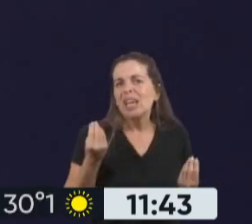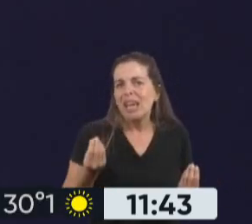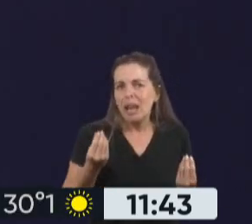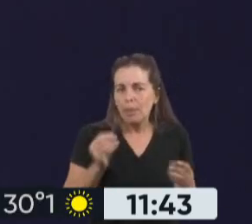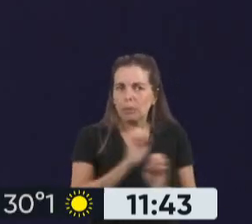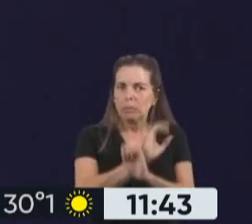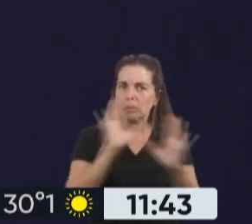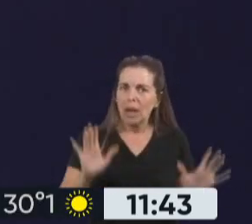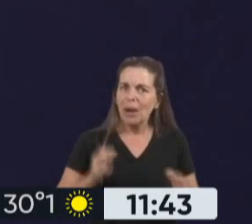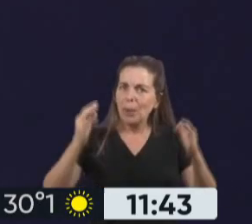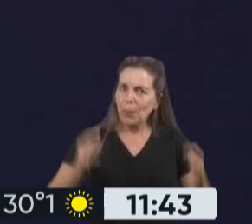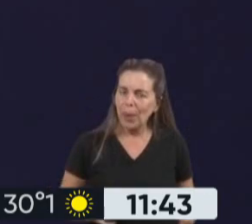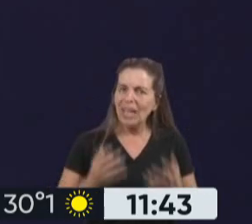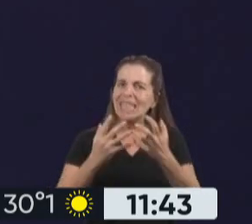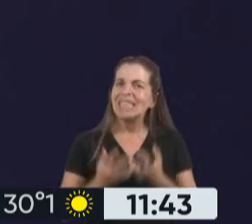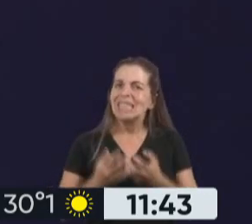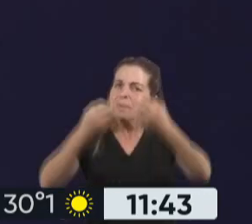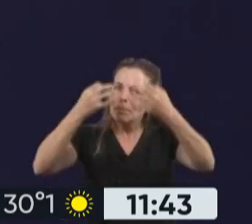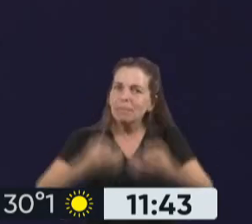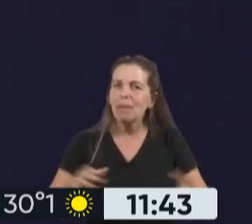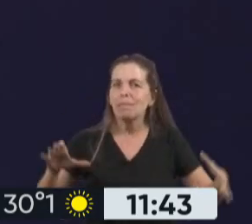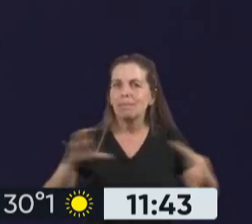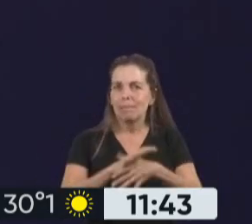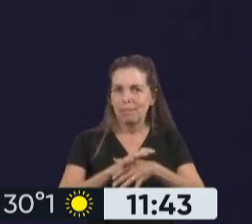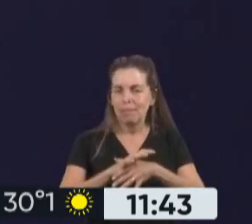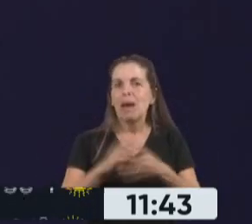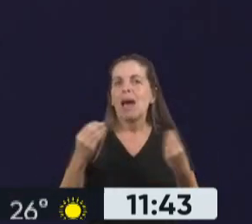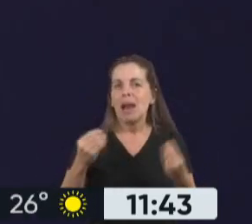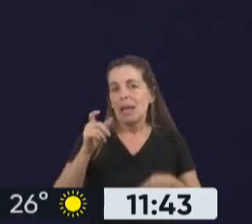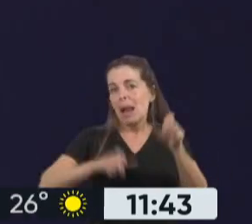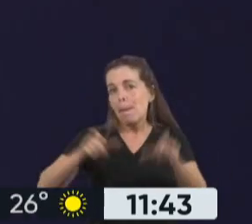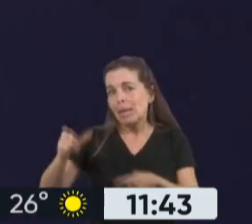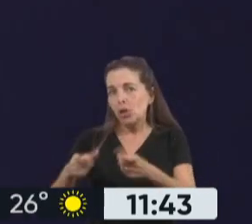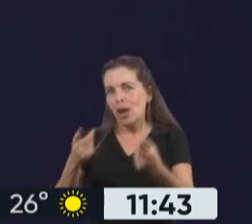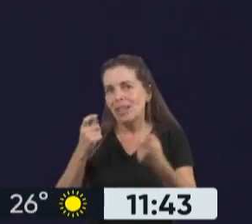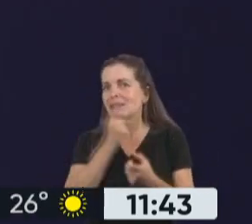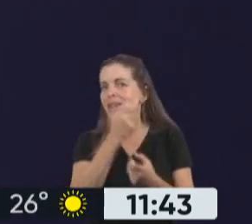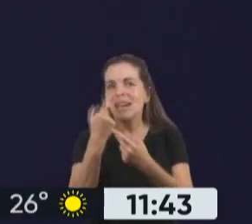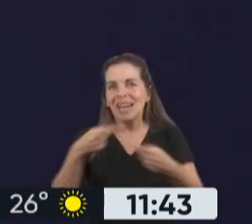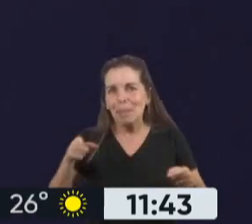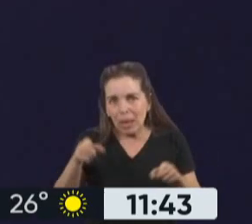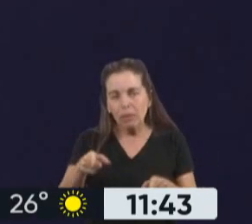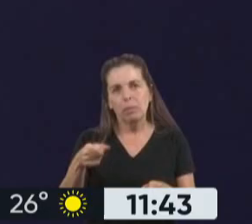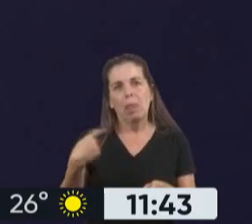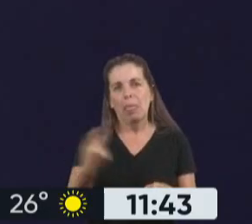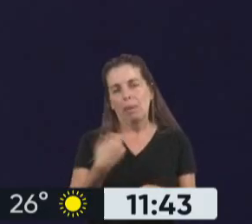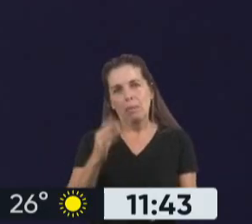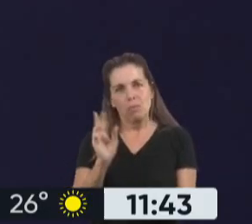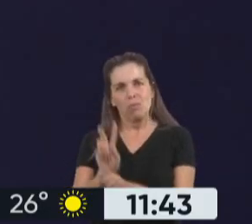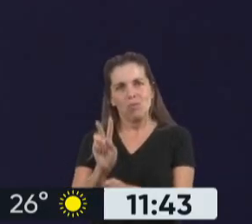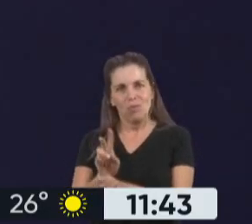es beneficiarlo al sistema y que los beneficiarios, que estén preservados los beneficiarios del